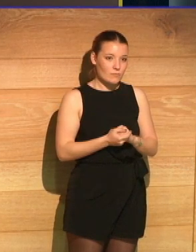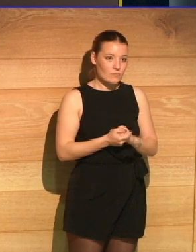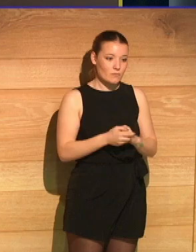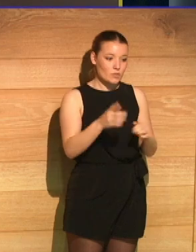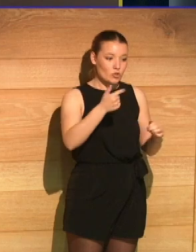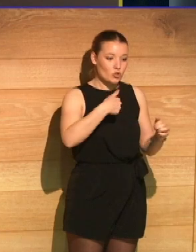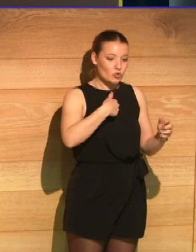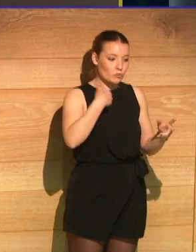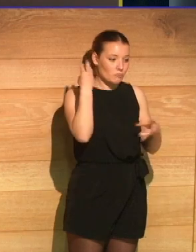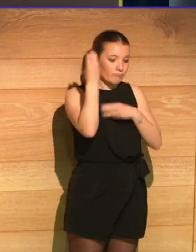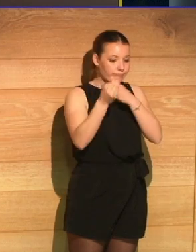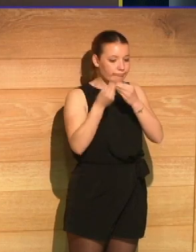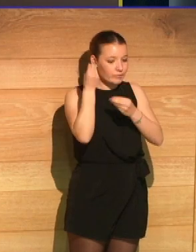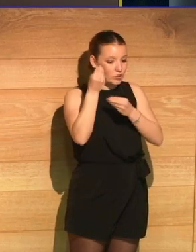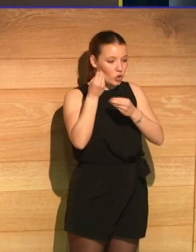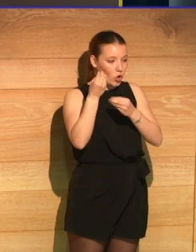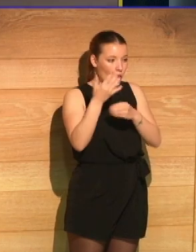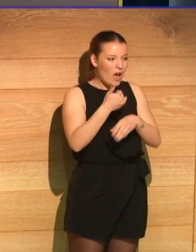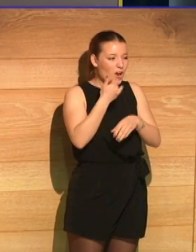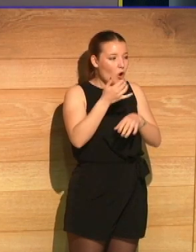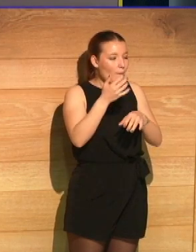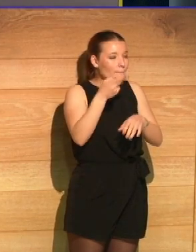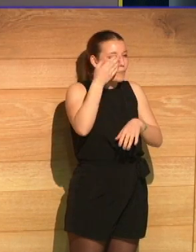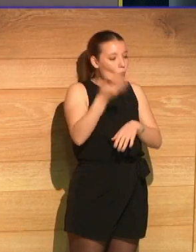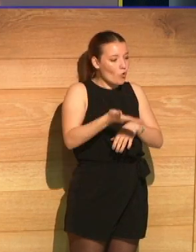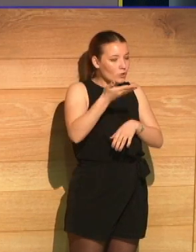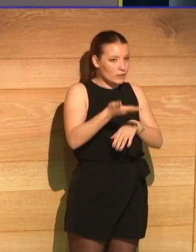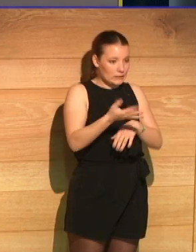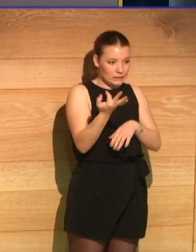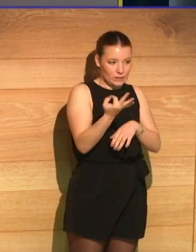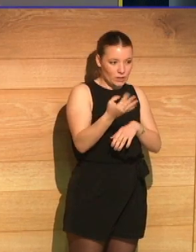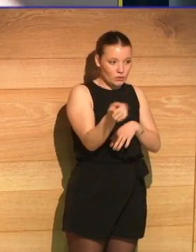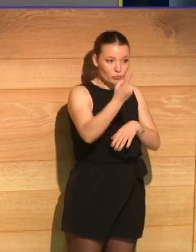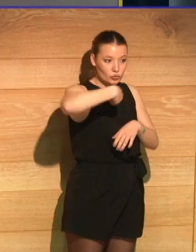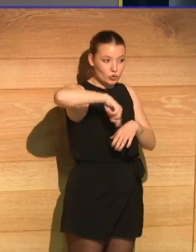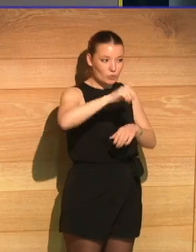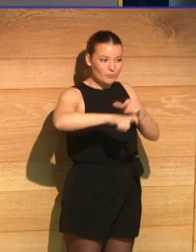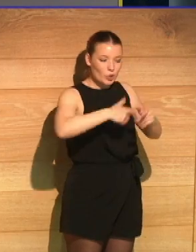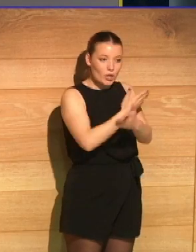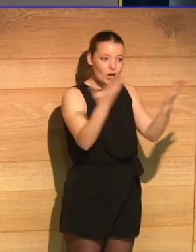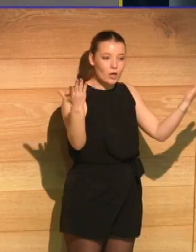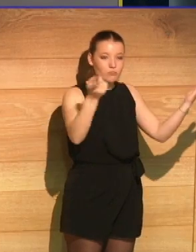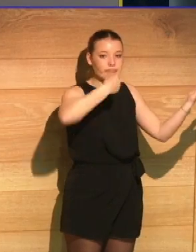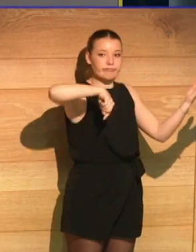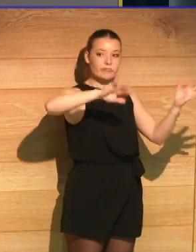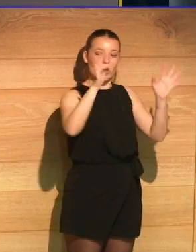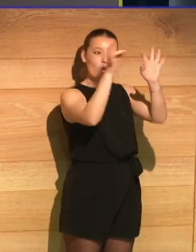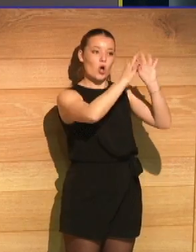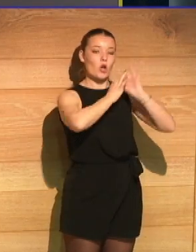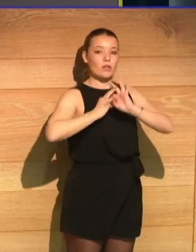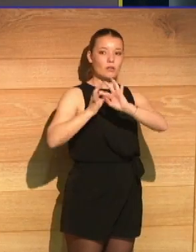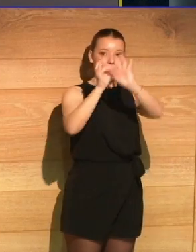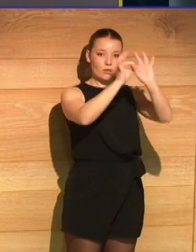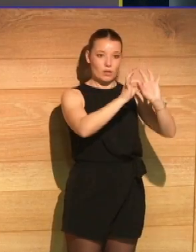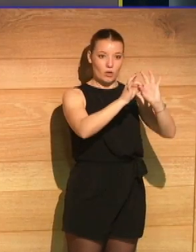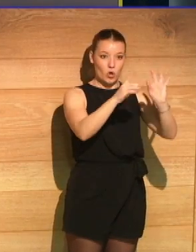yo creo que hay una lección que es muy importante, que todo el mundo está conectado, como digo antes,